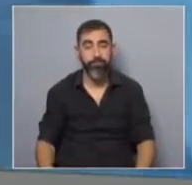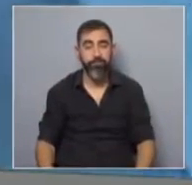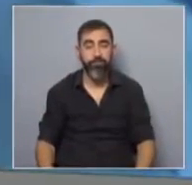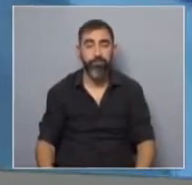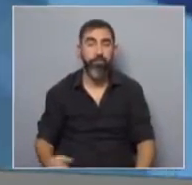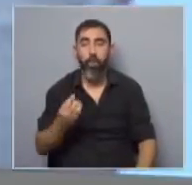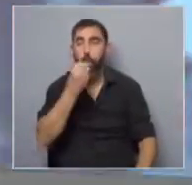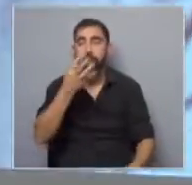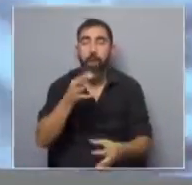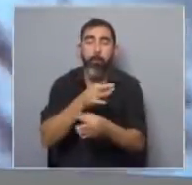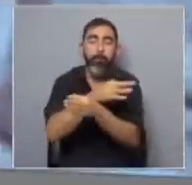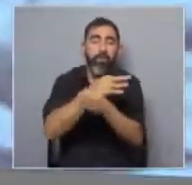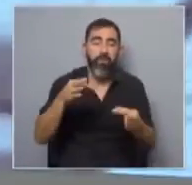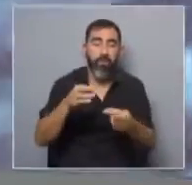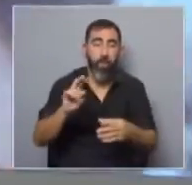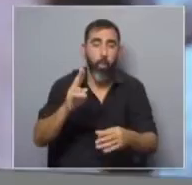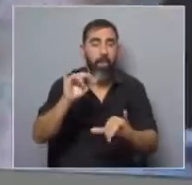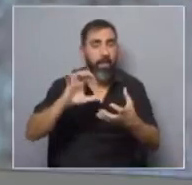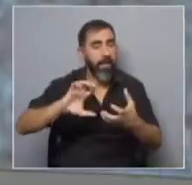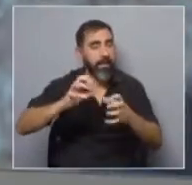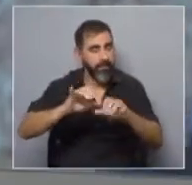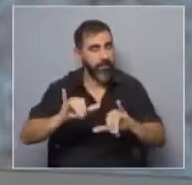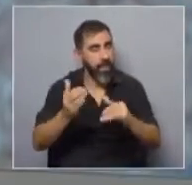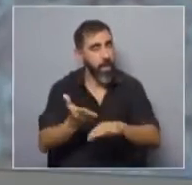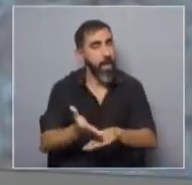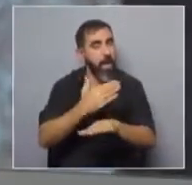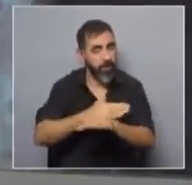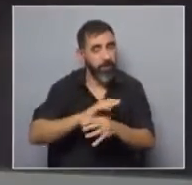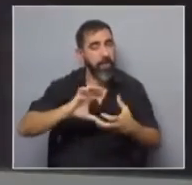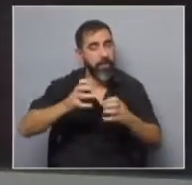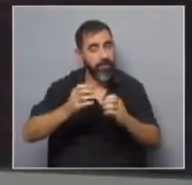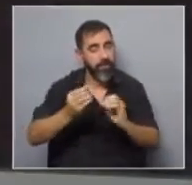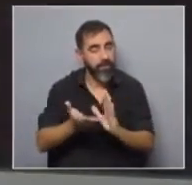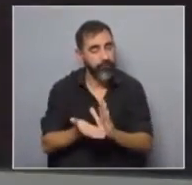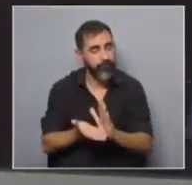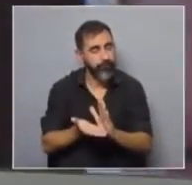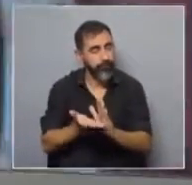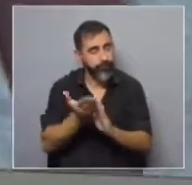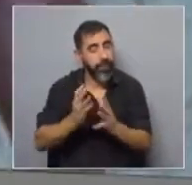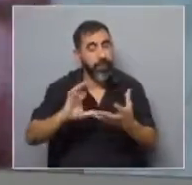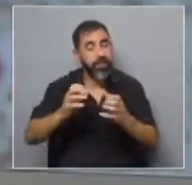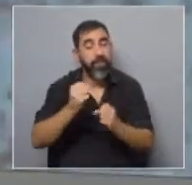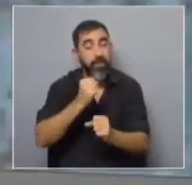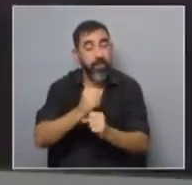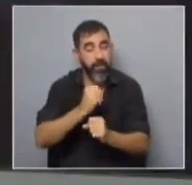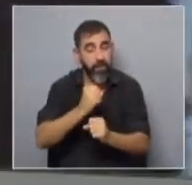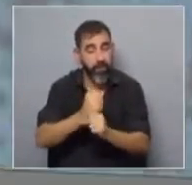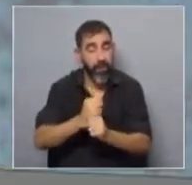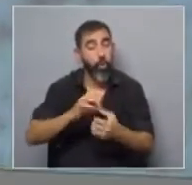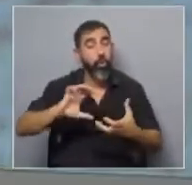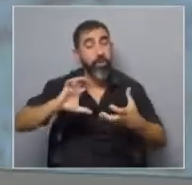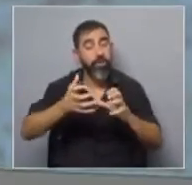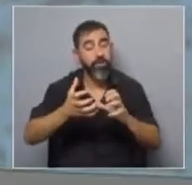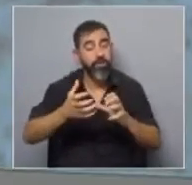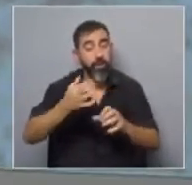buena, ideal. Uruguay ya estaba en crisis. Venimos de una crisis de crecimiento, venimos de una crisis de empleo, venimos de una crisis